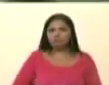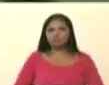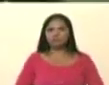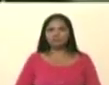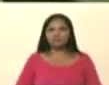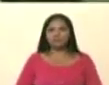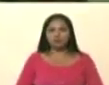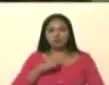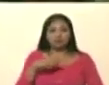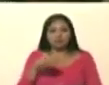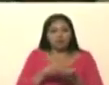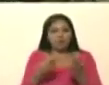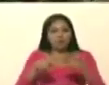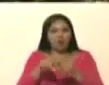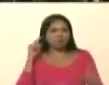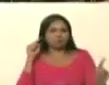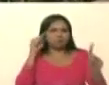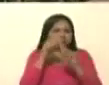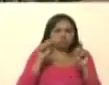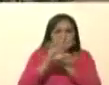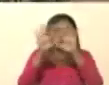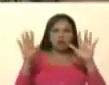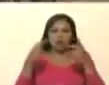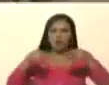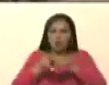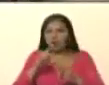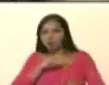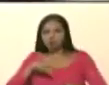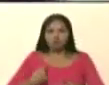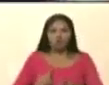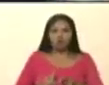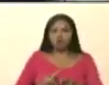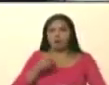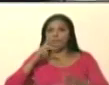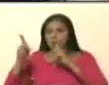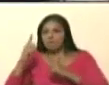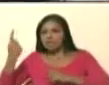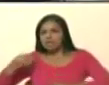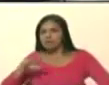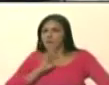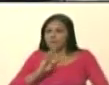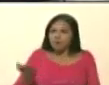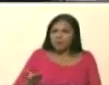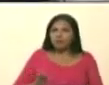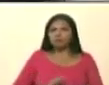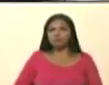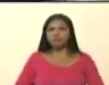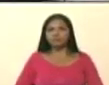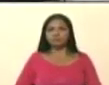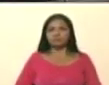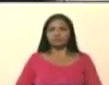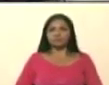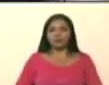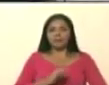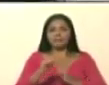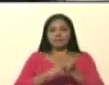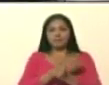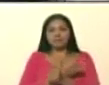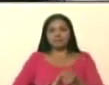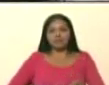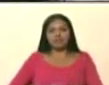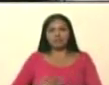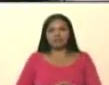cuando nos planteamos un objetivo claro cuando tenemos los instrumentos de políticas bueno vicepresidenta